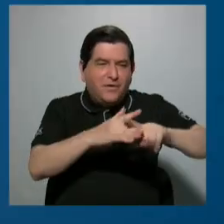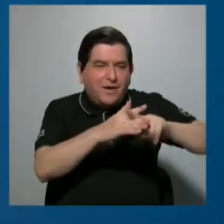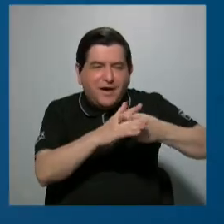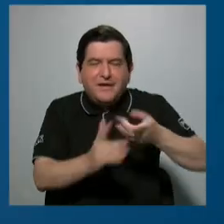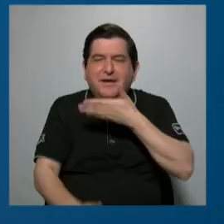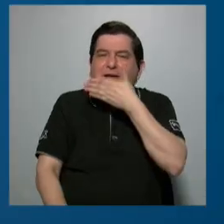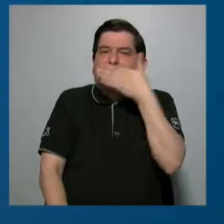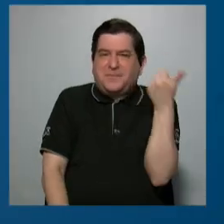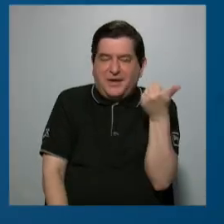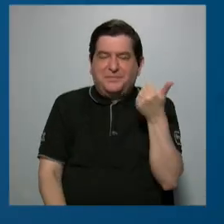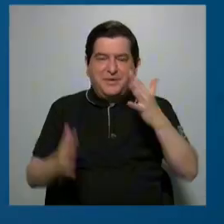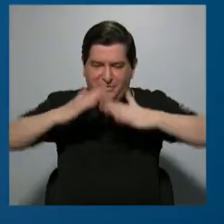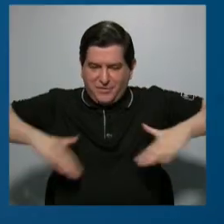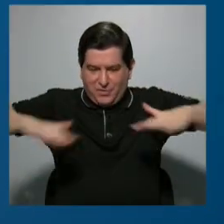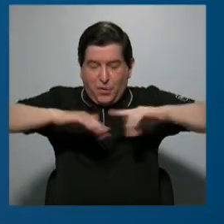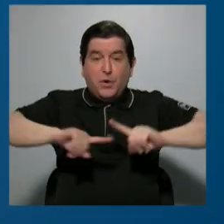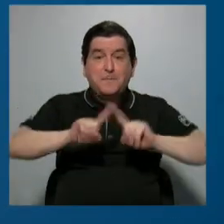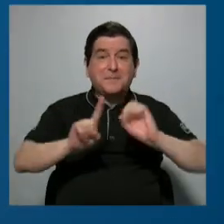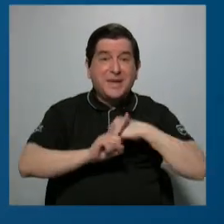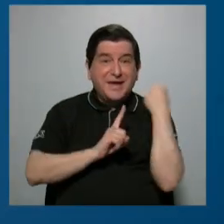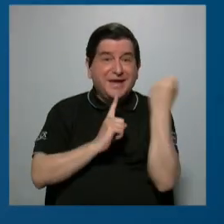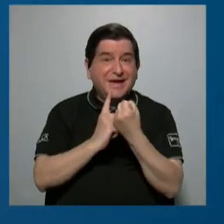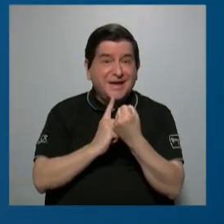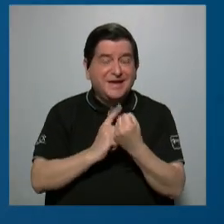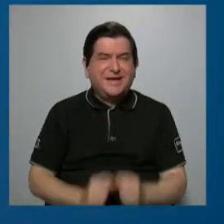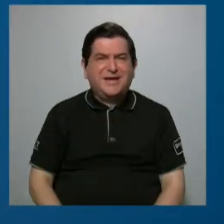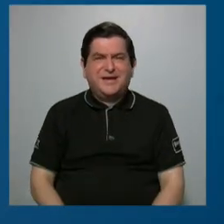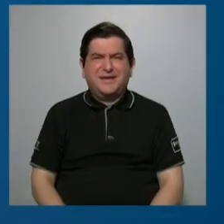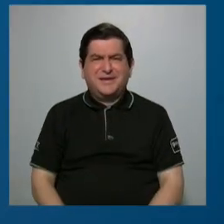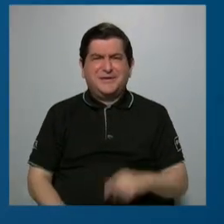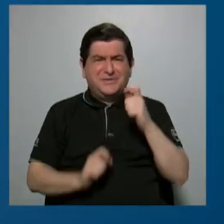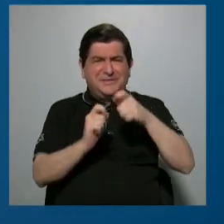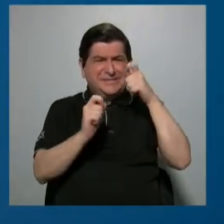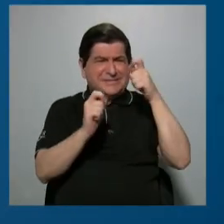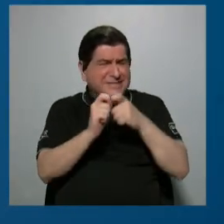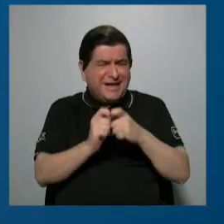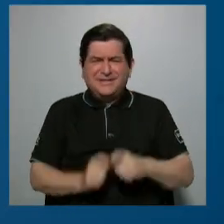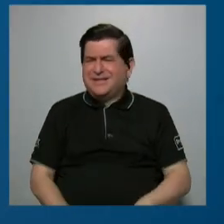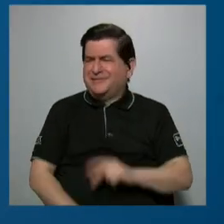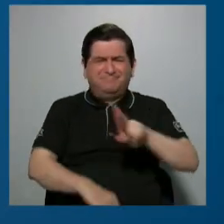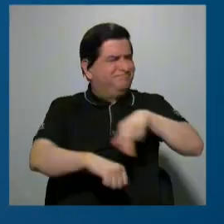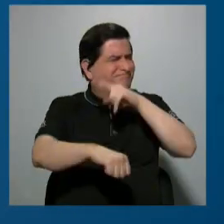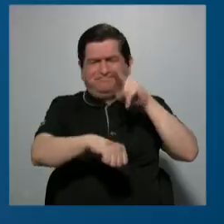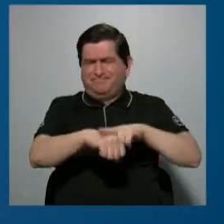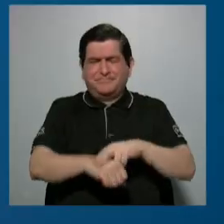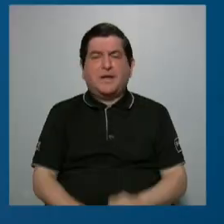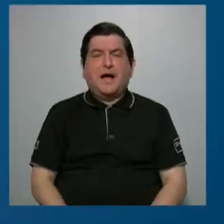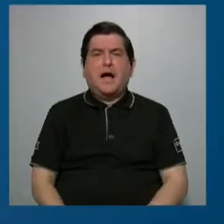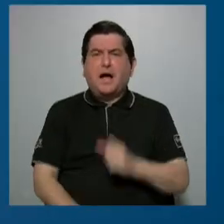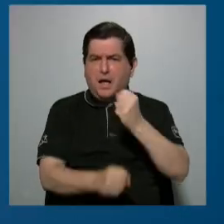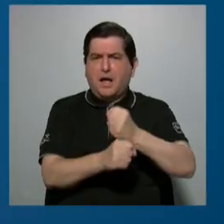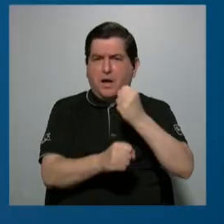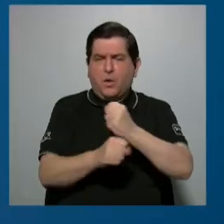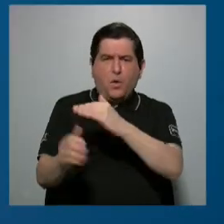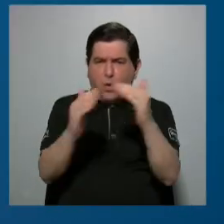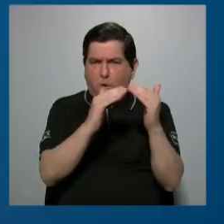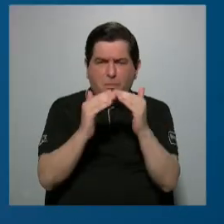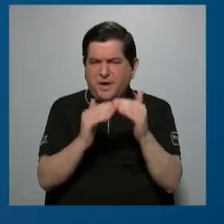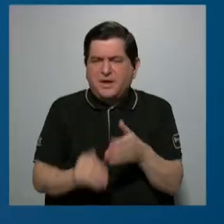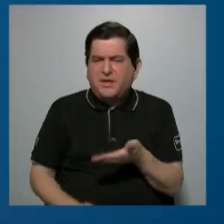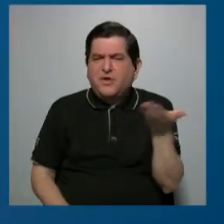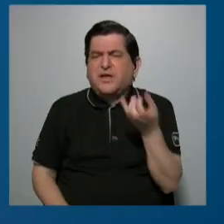¿no? Pero esas situaciones particulares son relativamente inusuales y la idea de los operadores urbanos precisamente